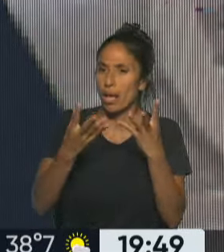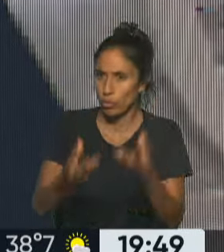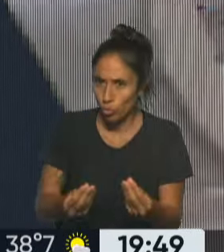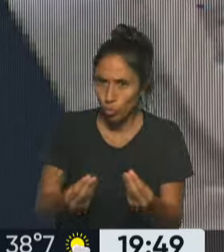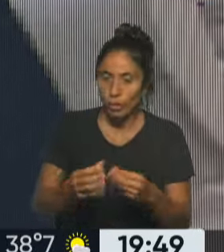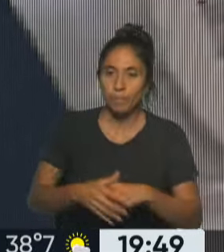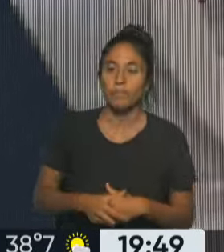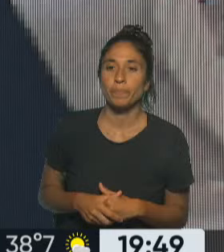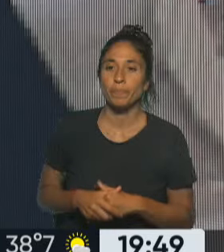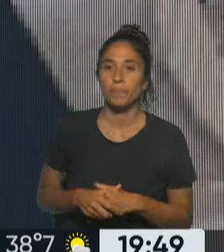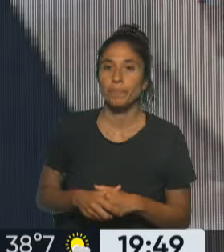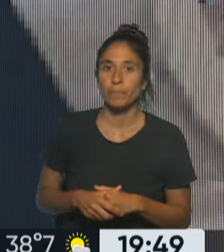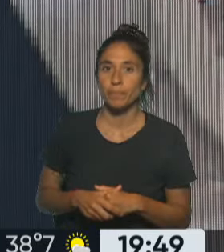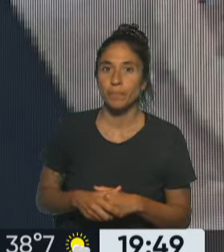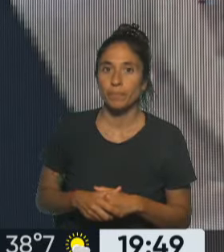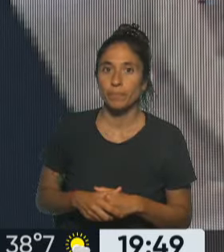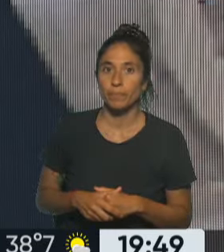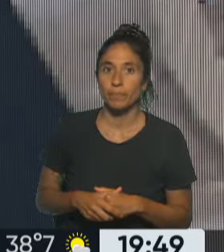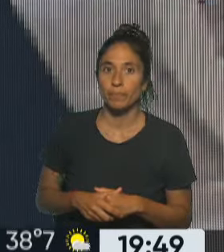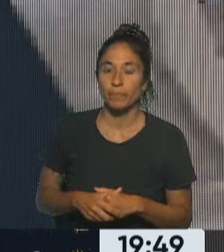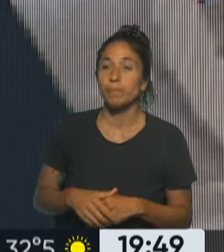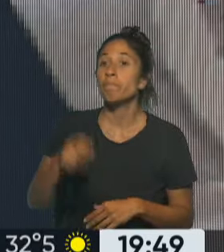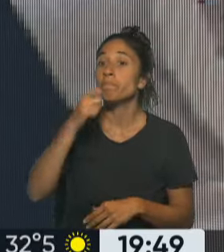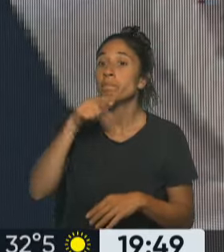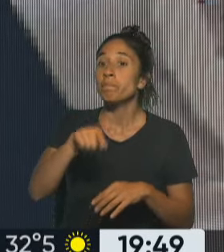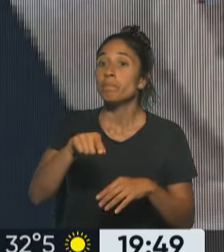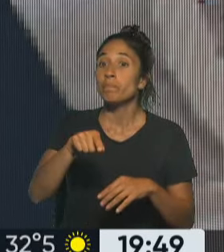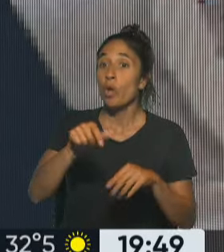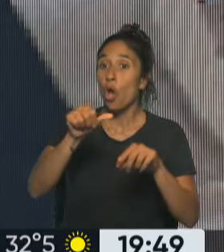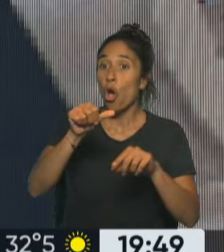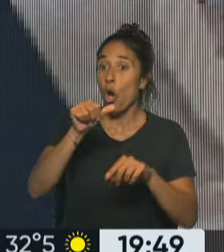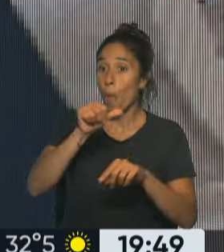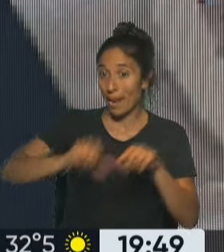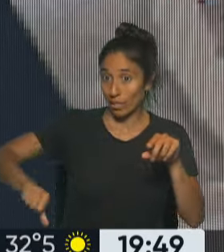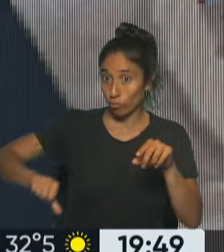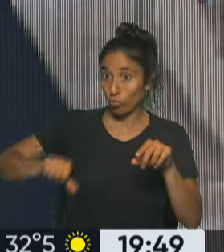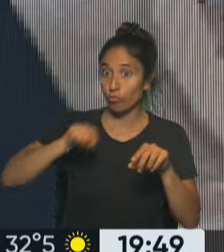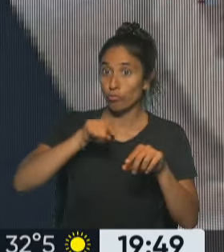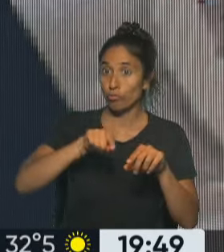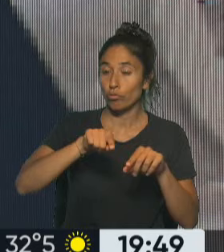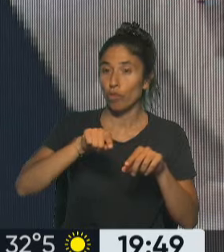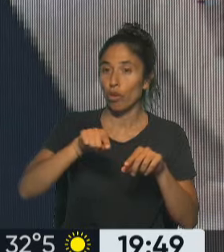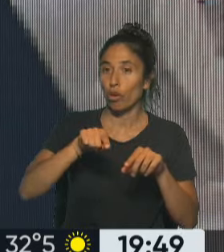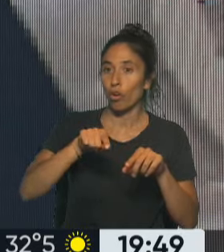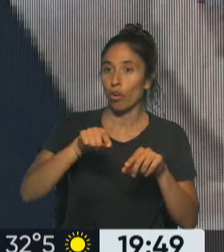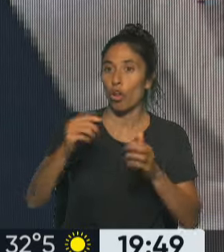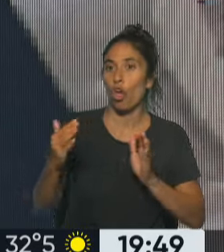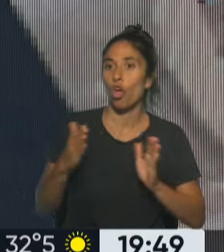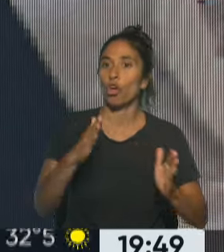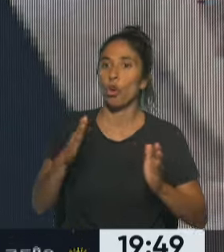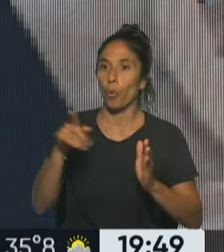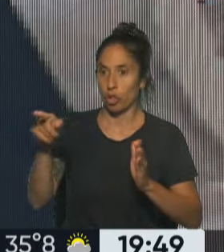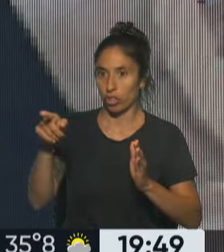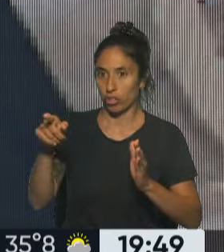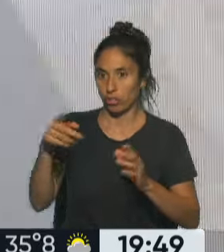Entonces si este esta operación con un brazo robótico por supuesto porque es muy delicada fue exitosa lo que